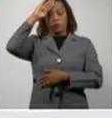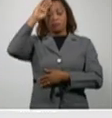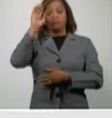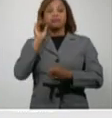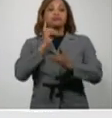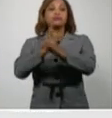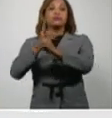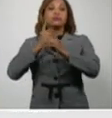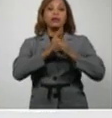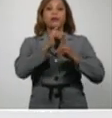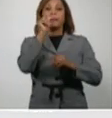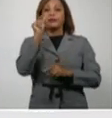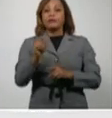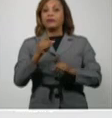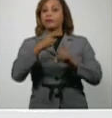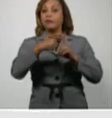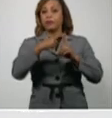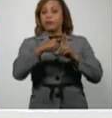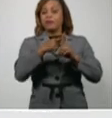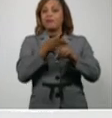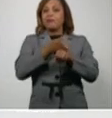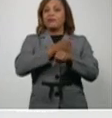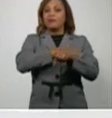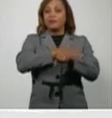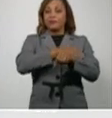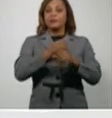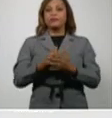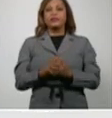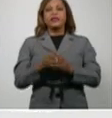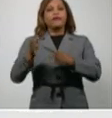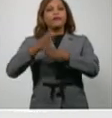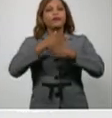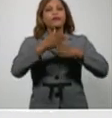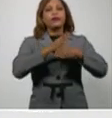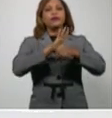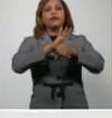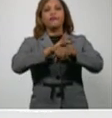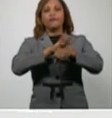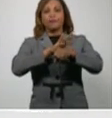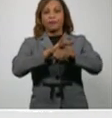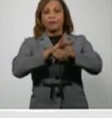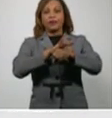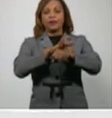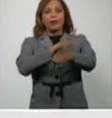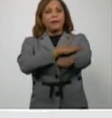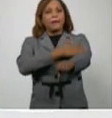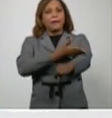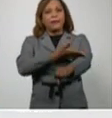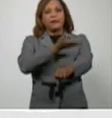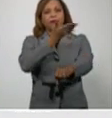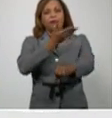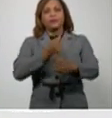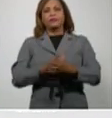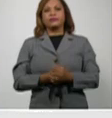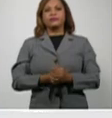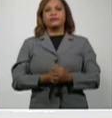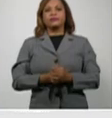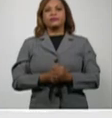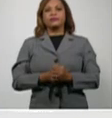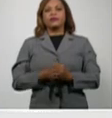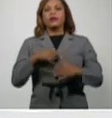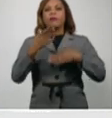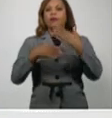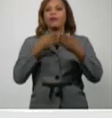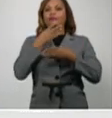diagnosticado anteriormente, con un grupo de comorbilidades, hipertensión arterial, diabetes mellitus